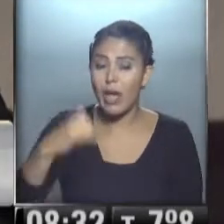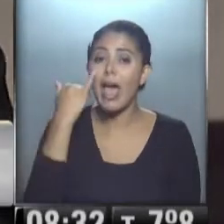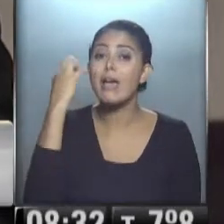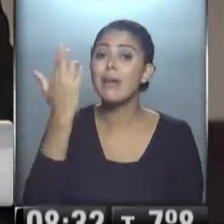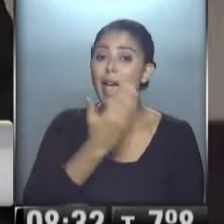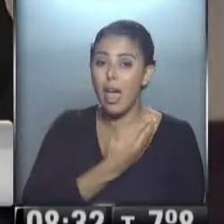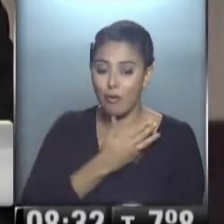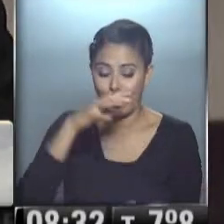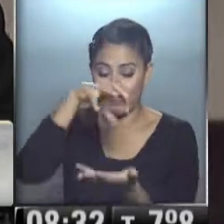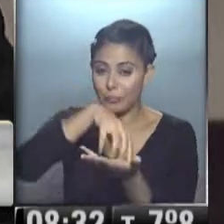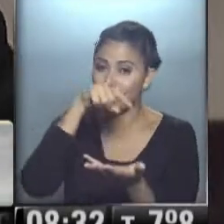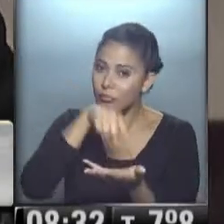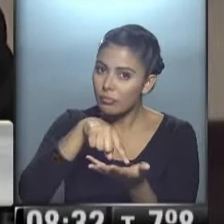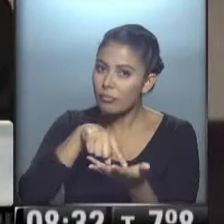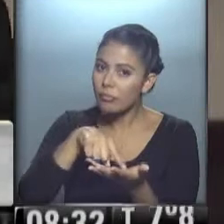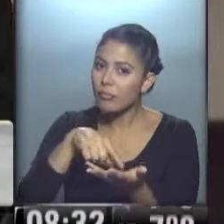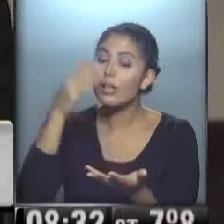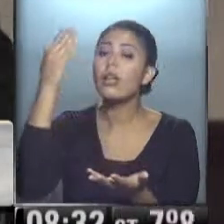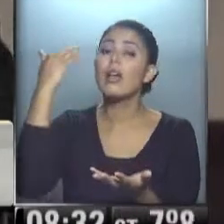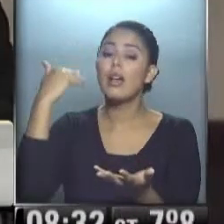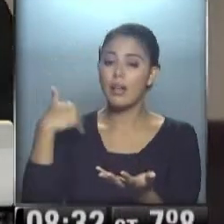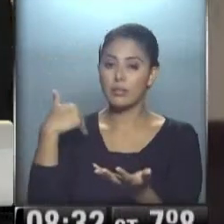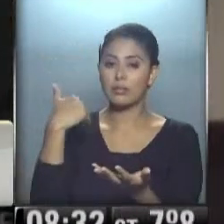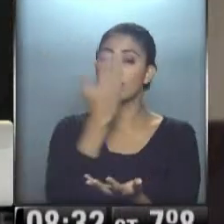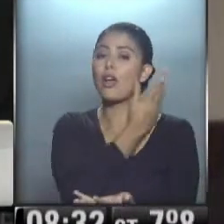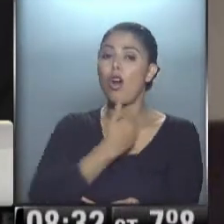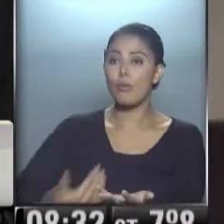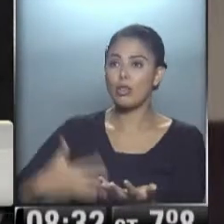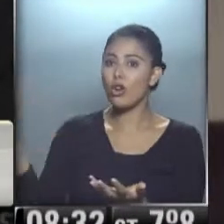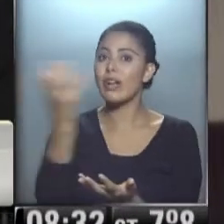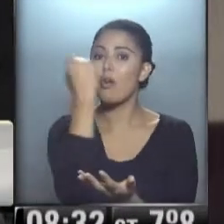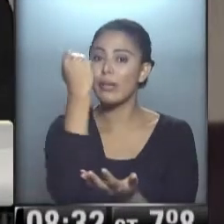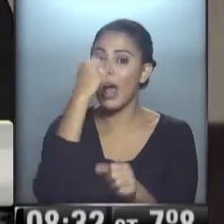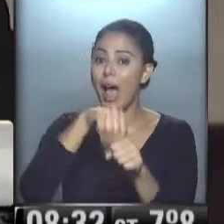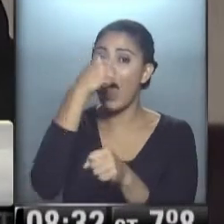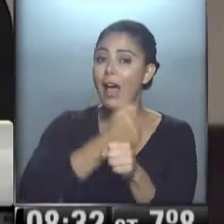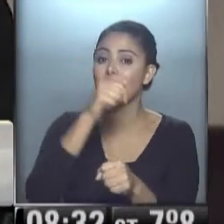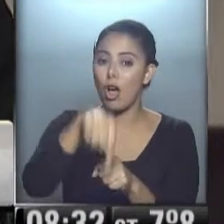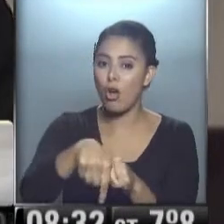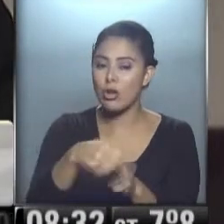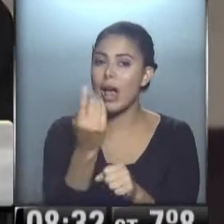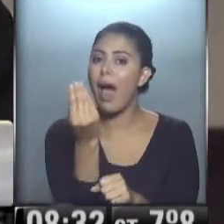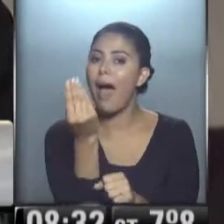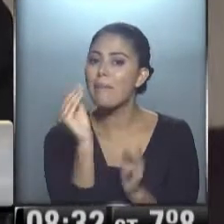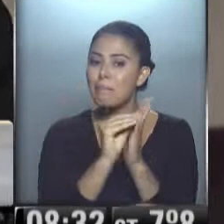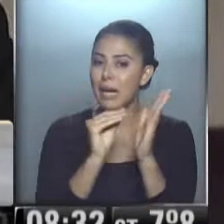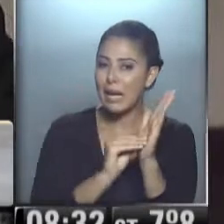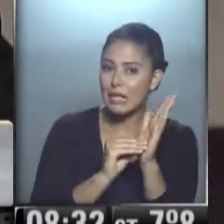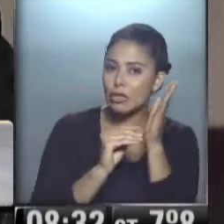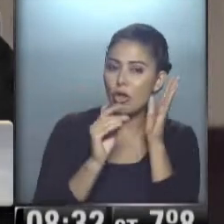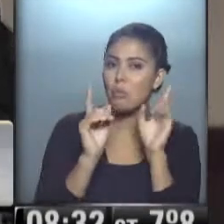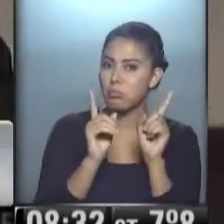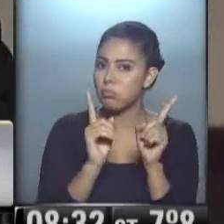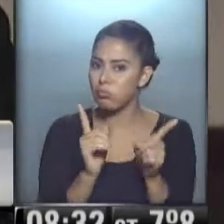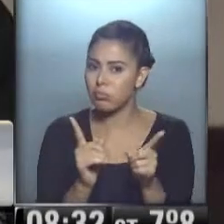desde que recuperó la conducción en manos nacionales está siguiendo una política de precios que acompaña al resto es decir que